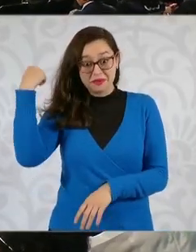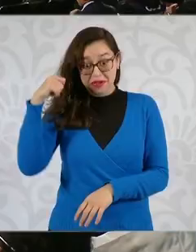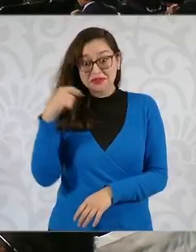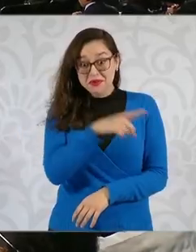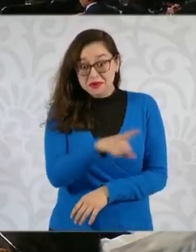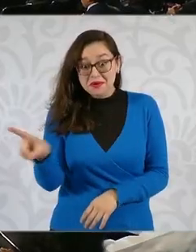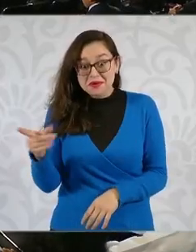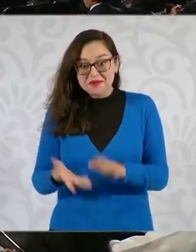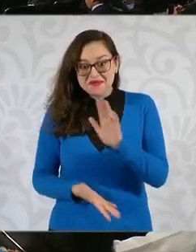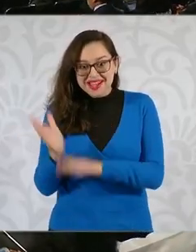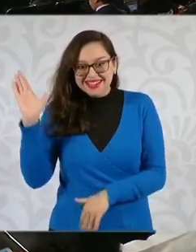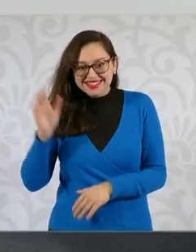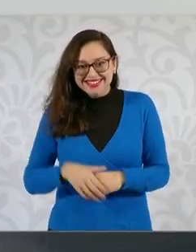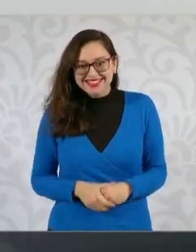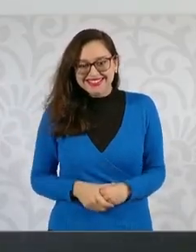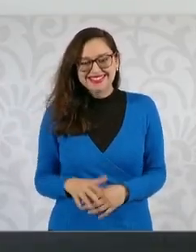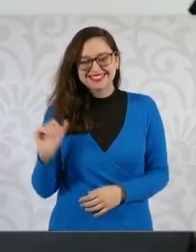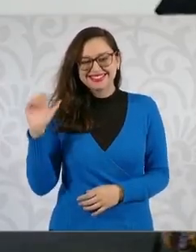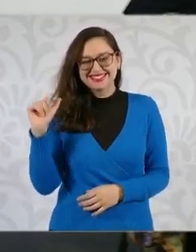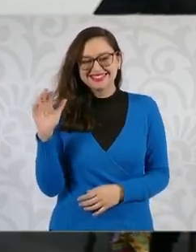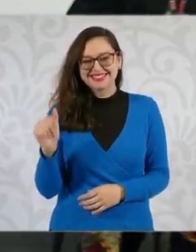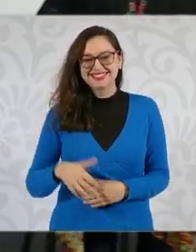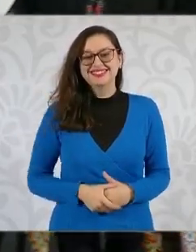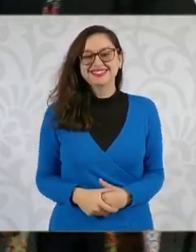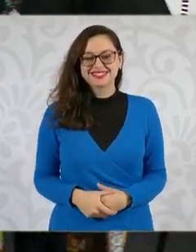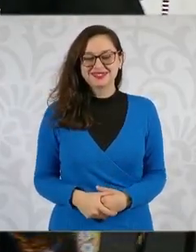hasta luego gracias Gracias.